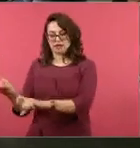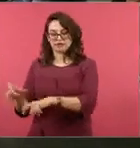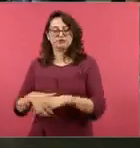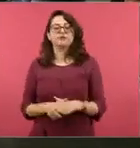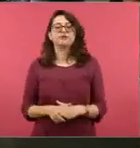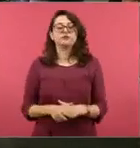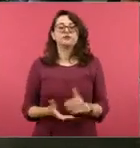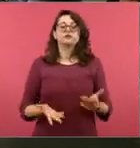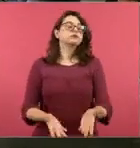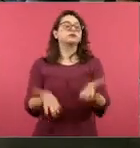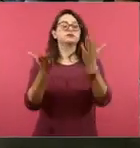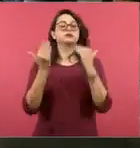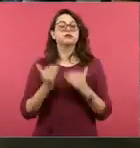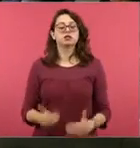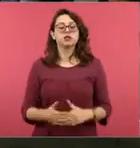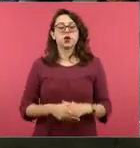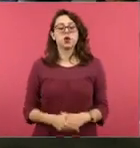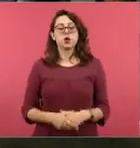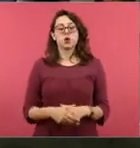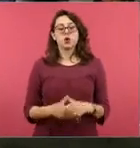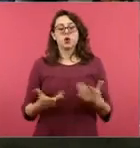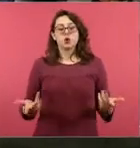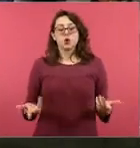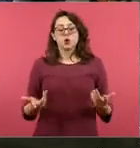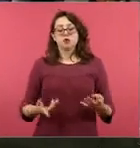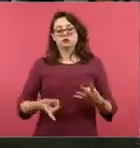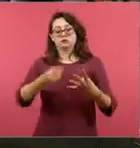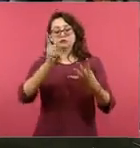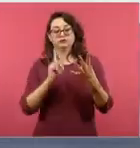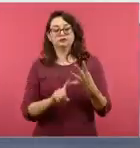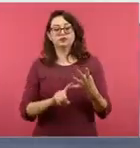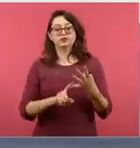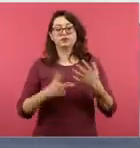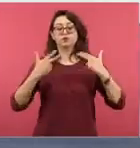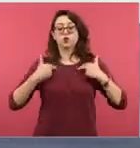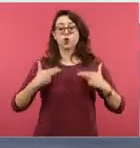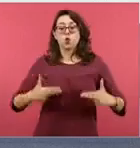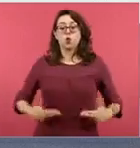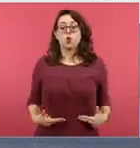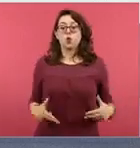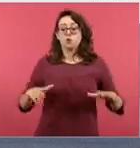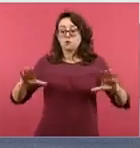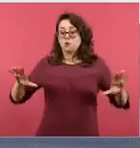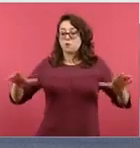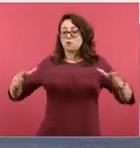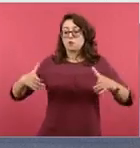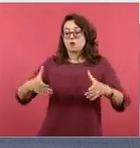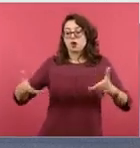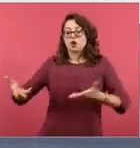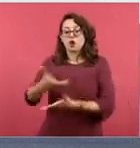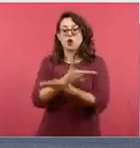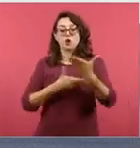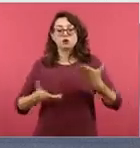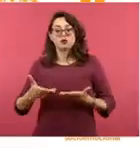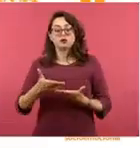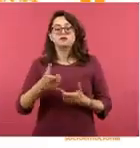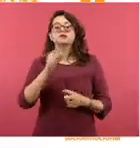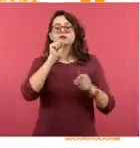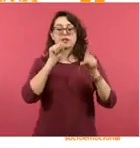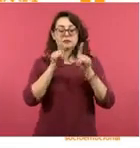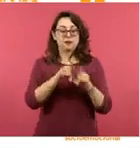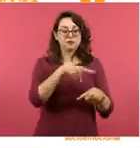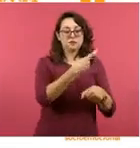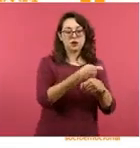formativo es del humano y lo comunitario. Aquí vamos a encontrar artículos científicos en los 3 grados con